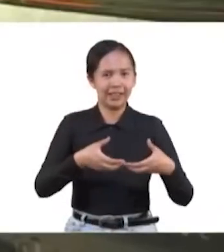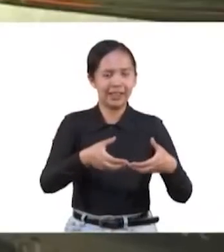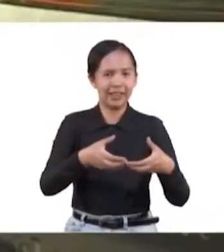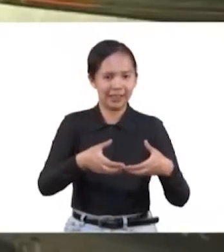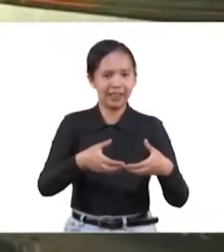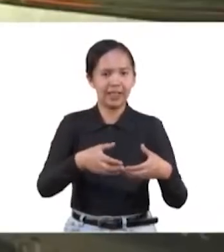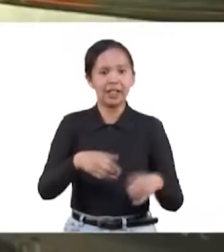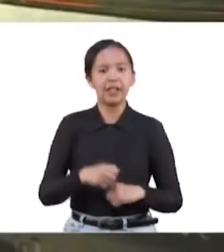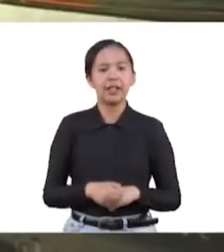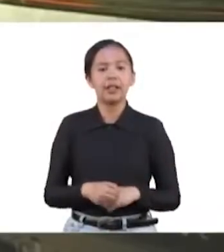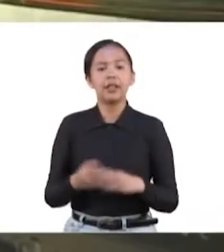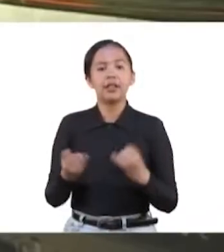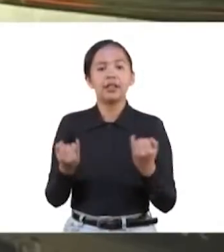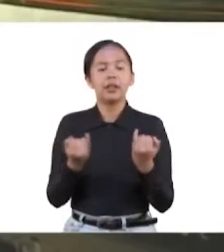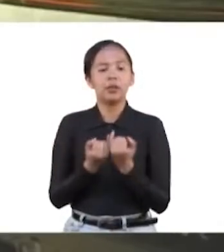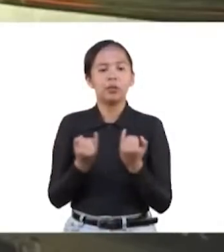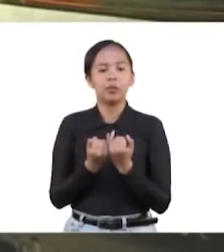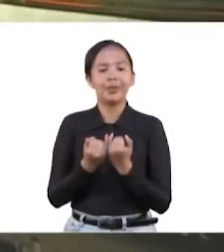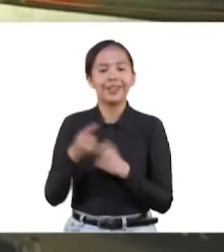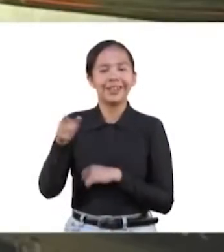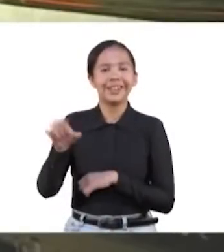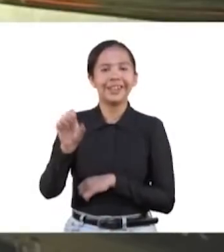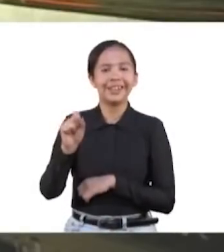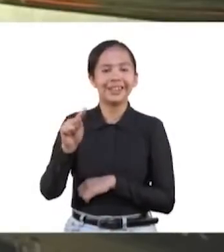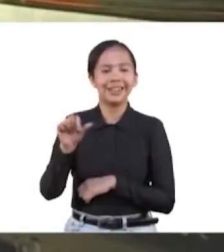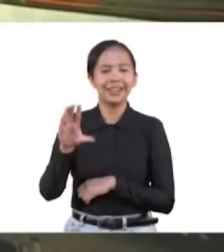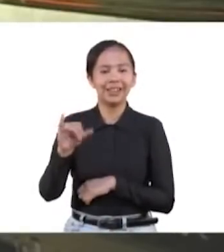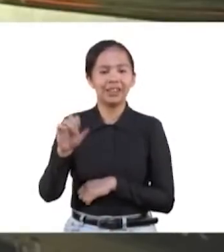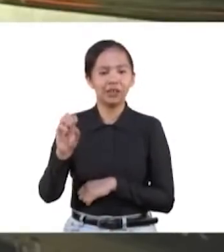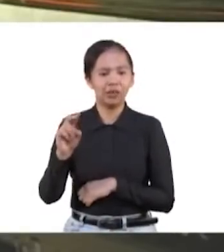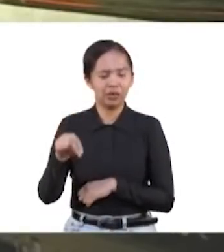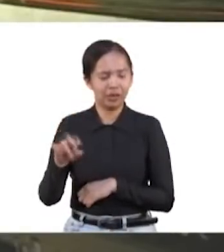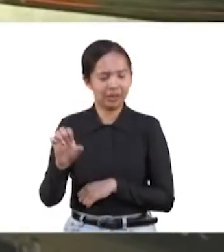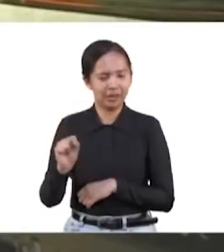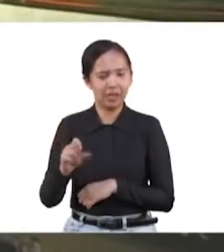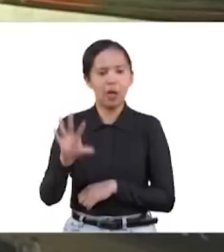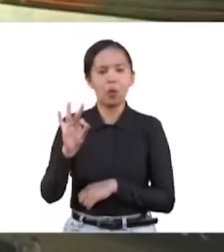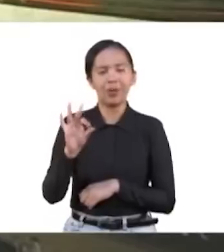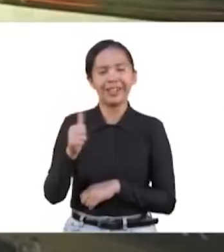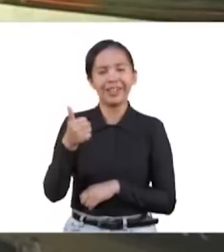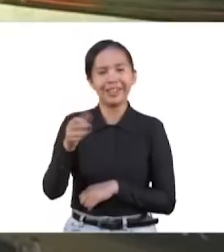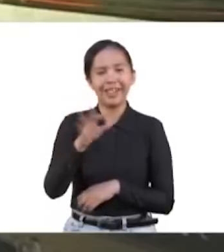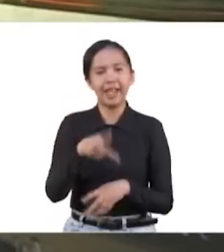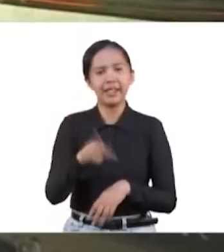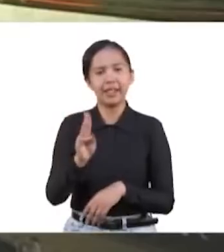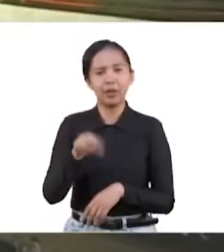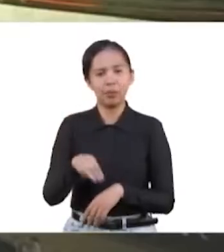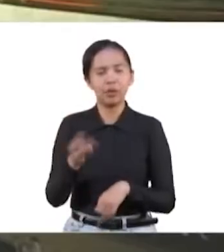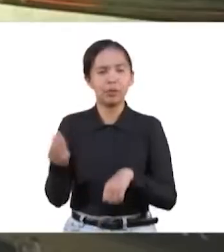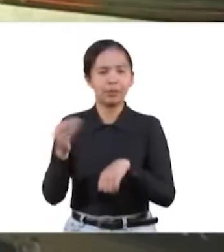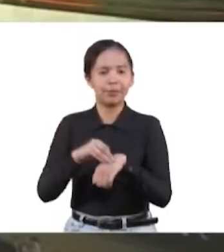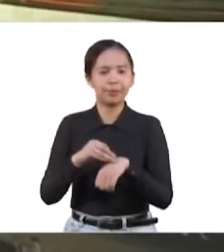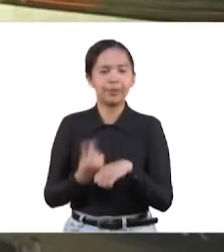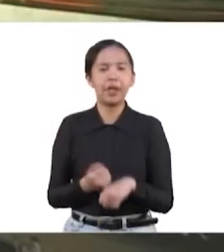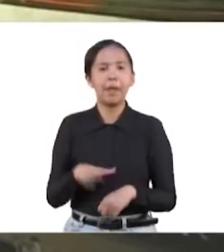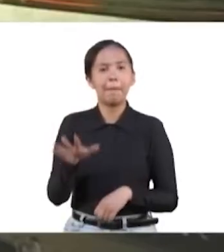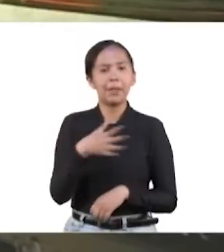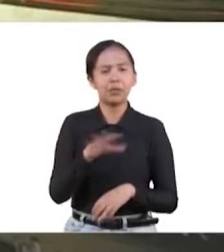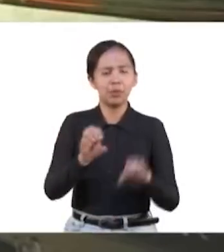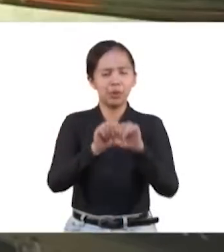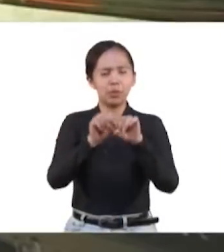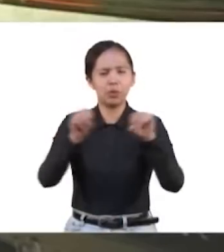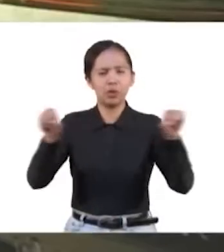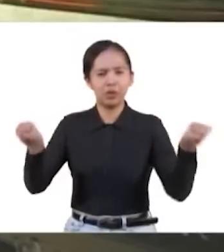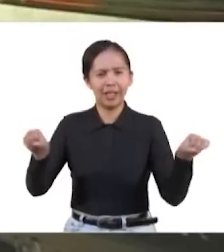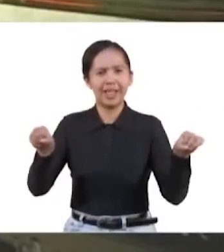estaciones, así como 16 tableros eléctricos de media tensión. Se estima que el cableado total